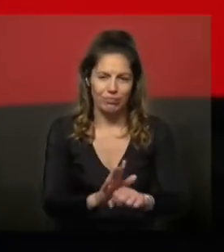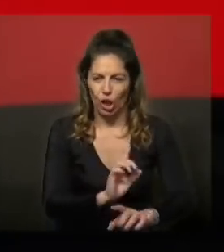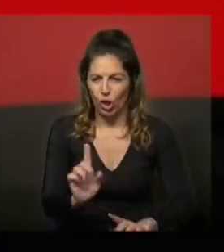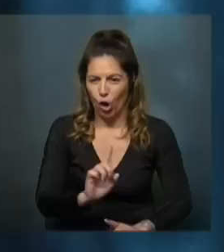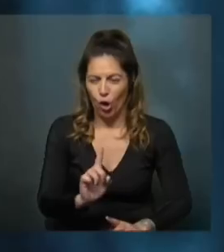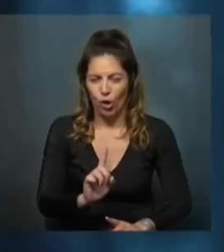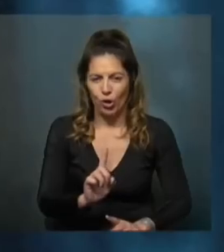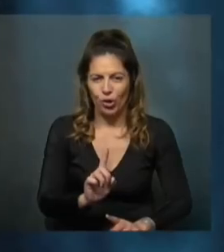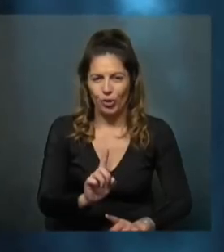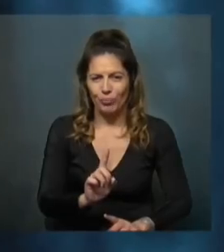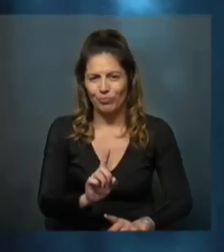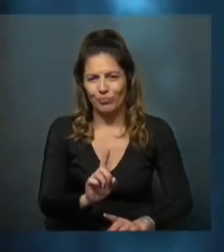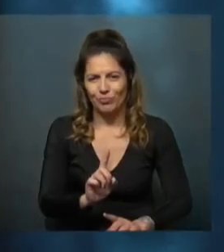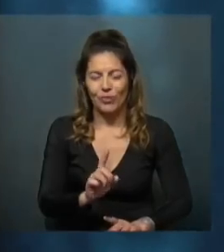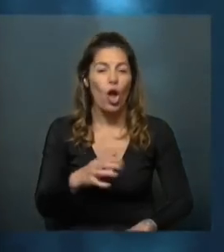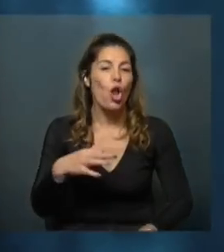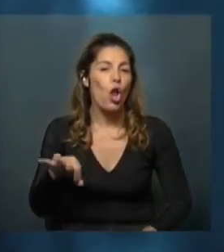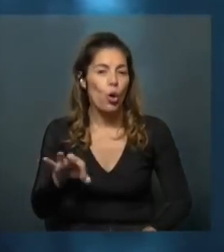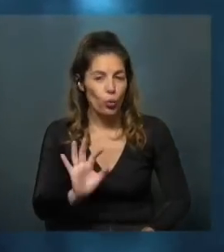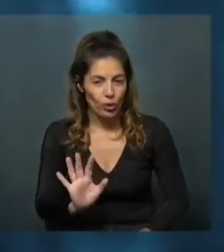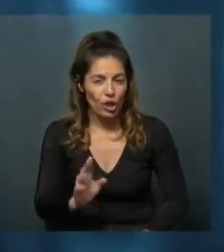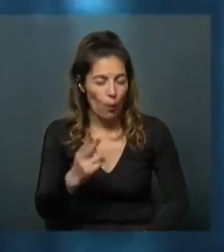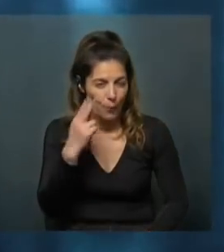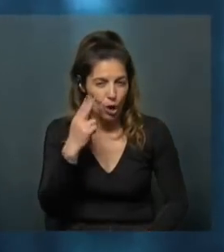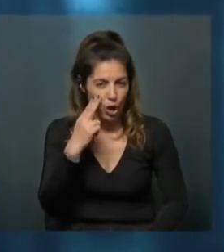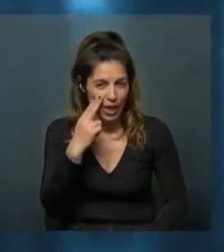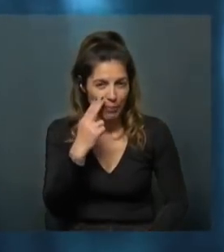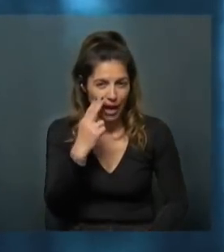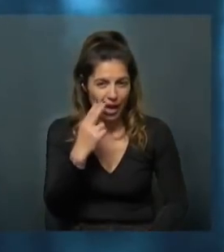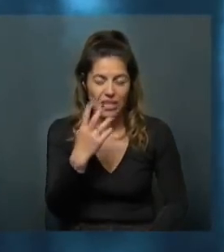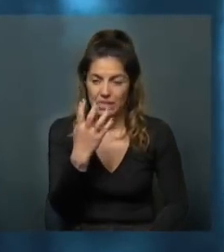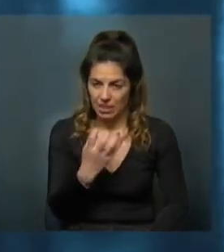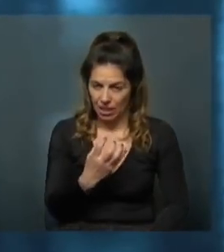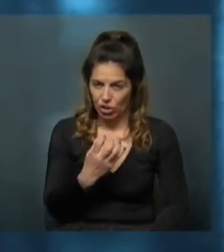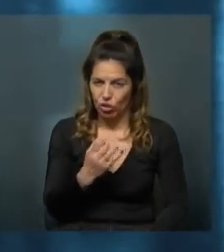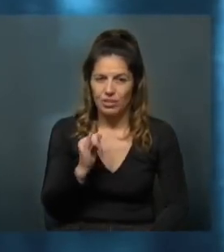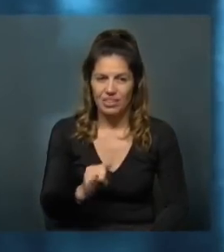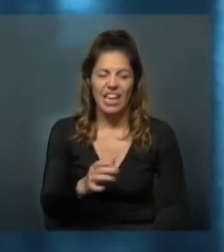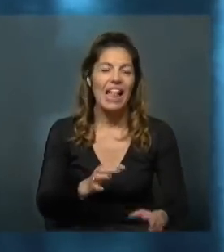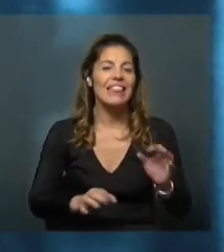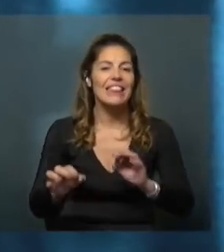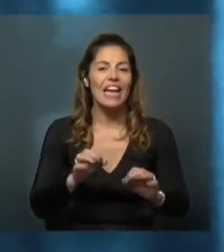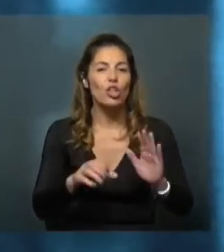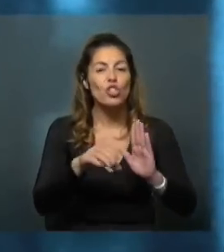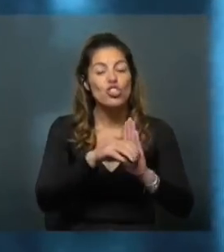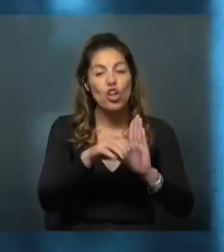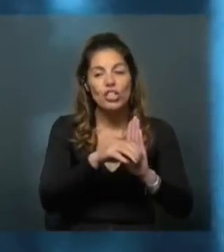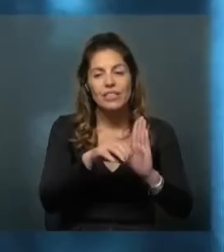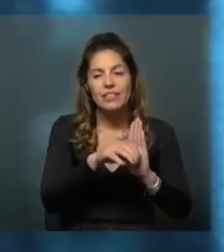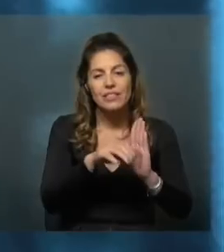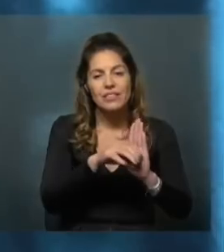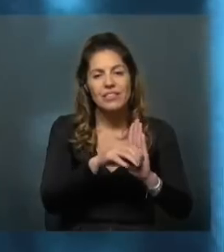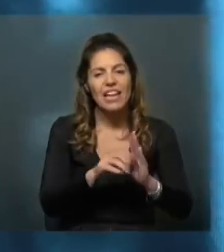no la única vez que tuvimos problema serio serio serio fue en el teatro Solís justamente